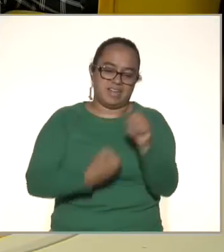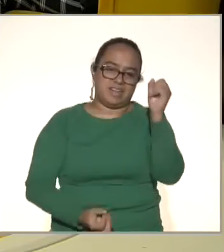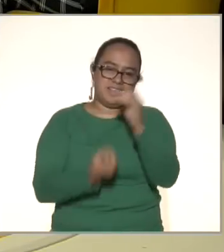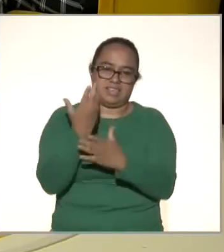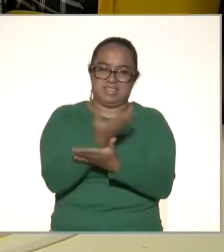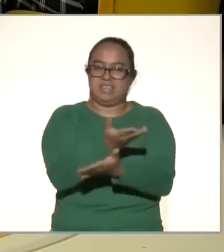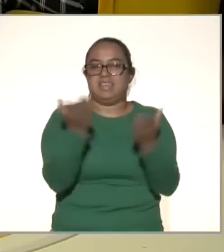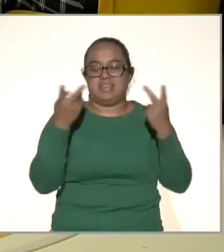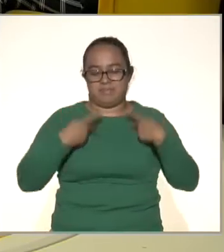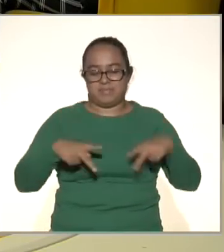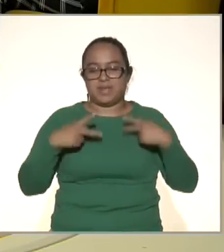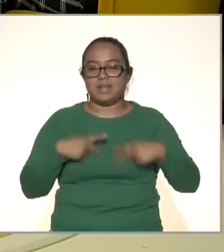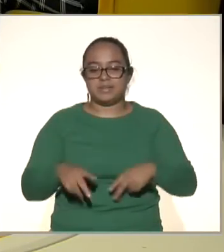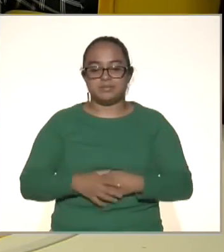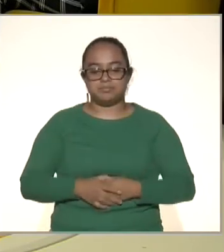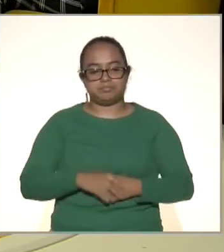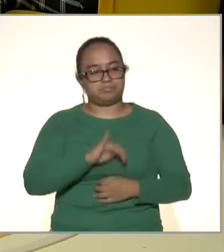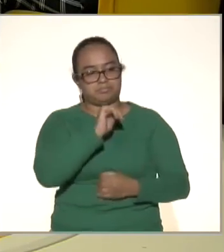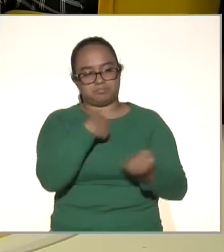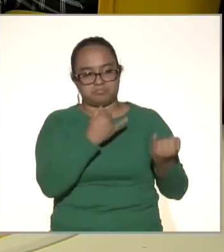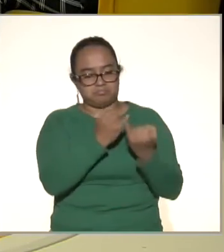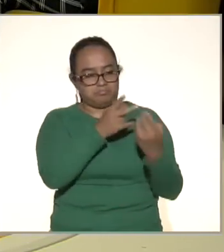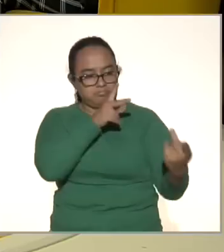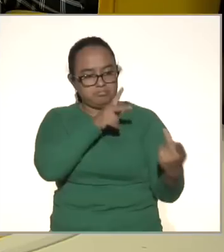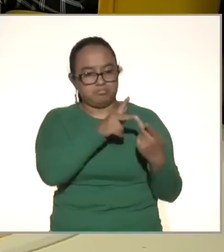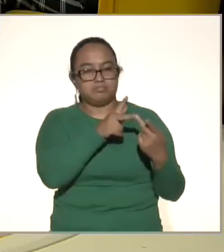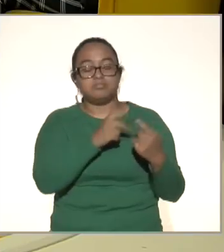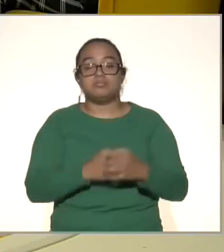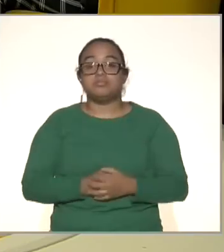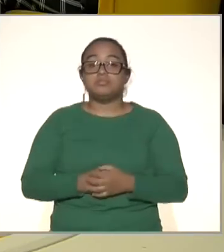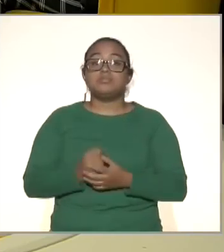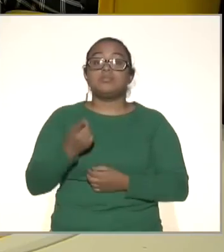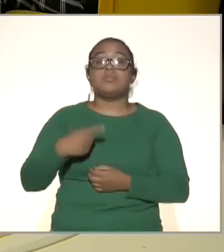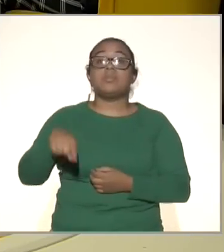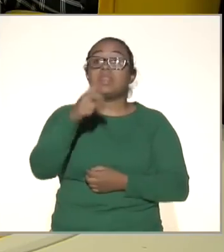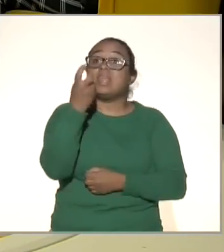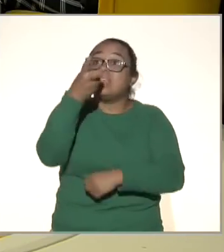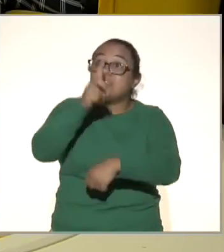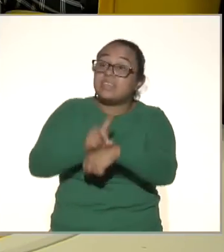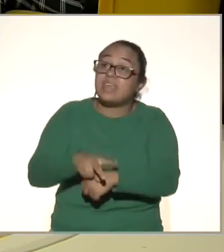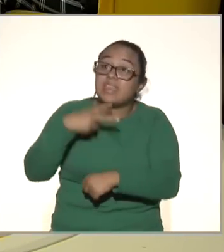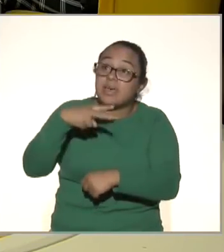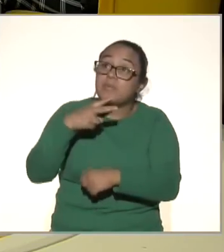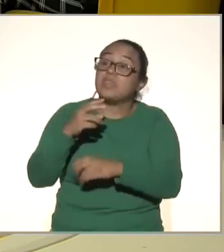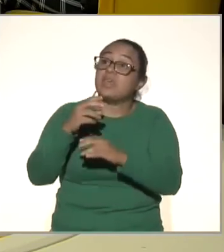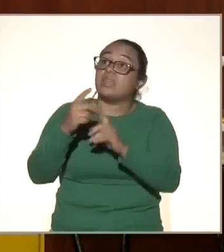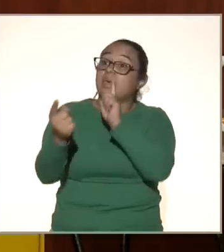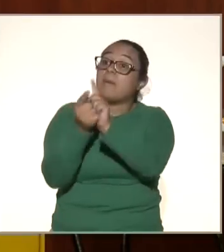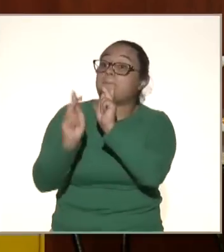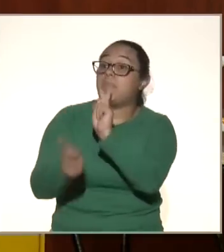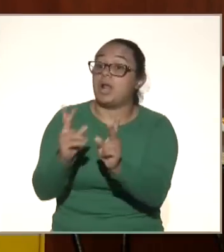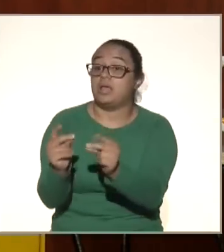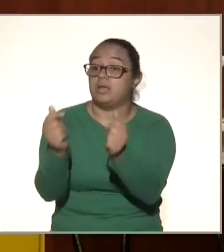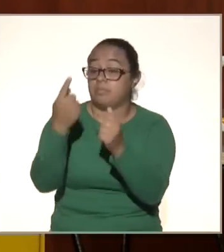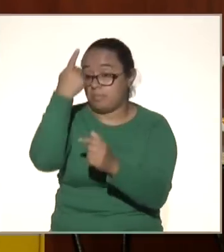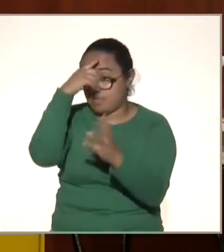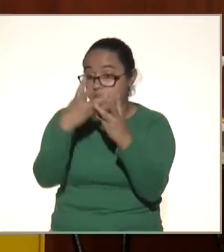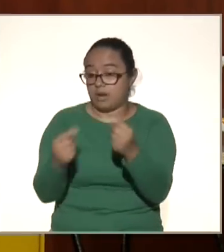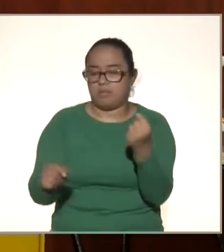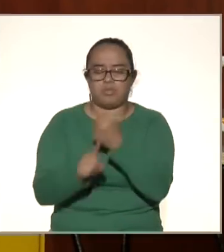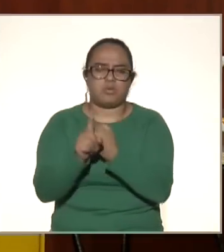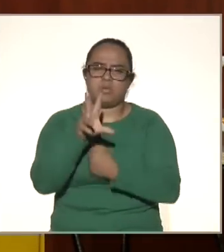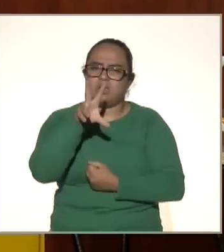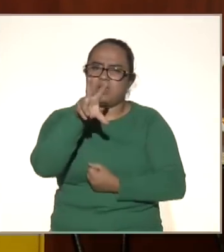claro, claro. Sí, coincido con él. Sí, no tenemos que hacerlo ese día, ¿de acuerdo? Y también algo que